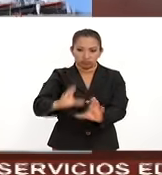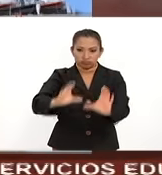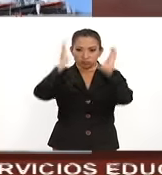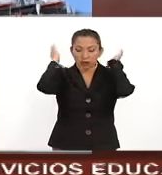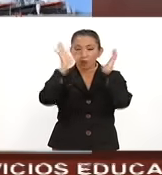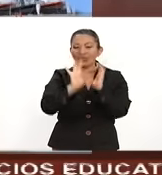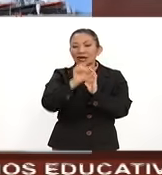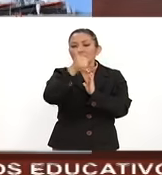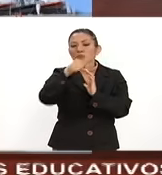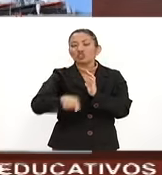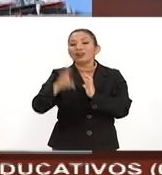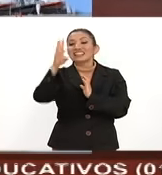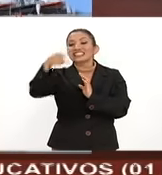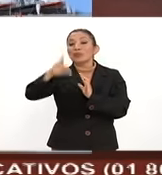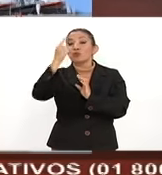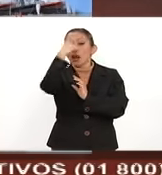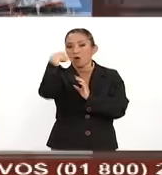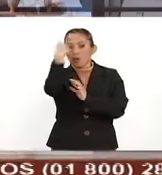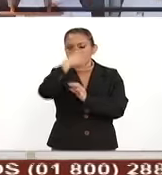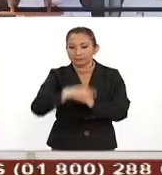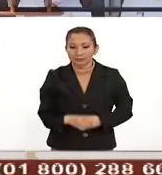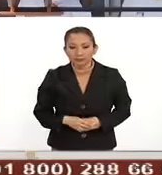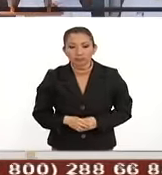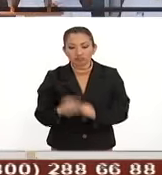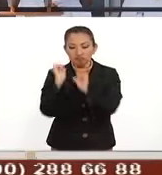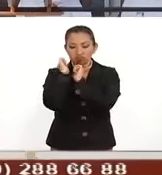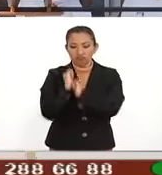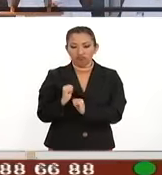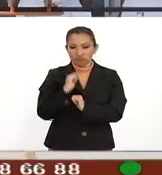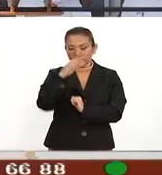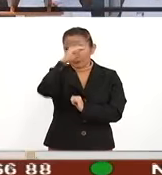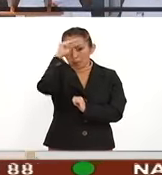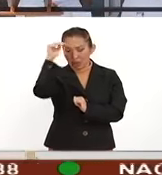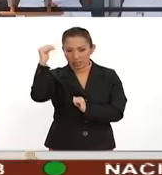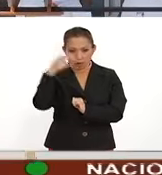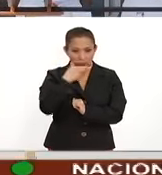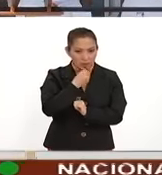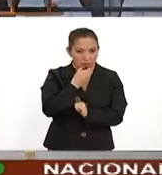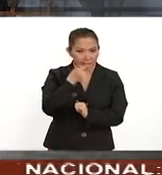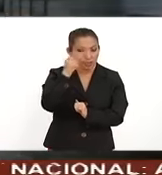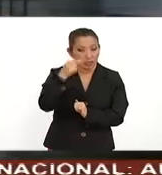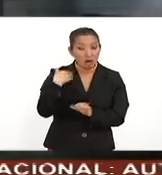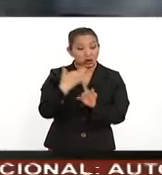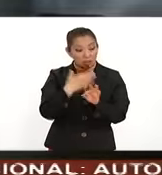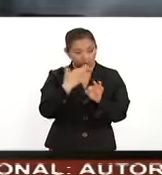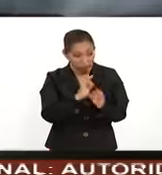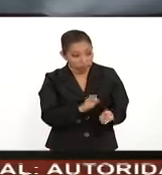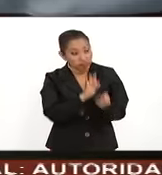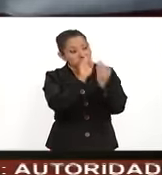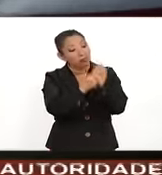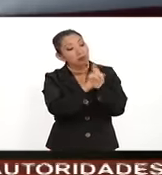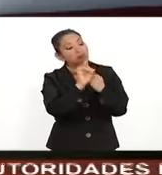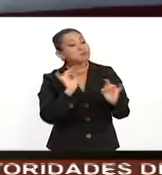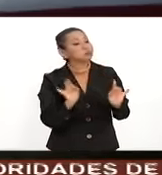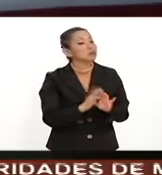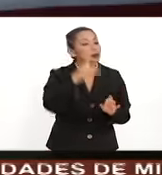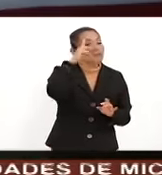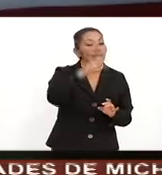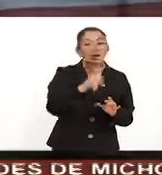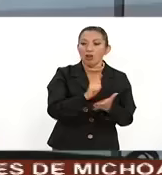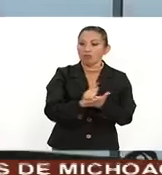a 46.3 kilómetros por hora. El titular de la Marina afirmó que en tiempos de retos es importante actuar ante la nación